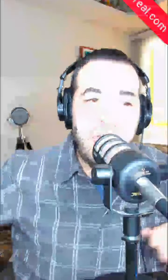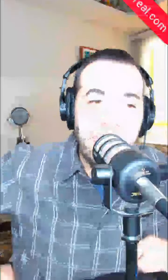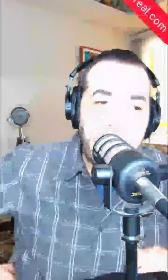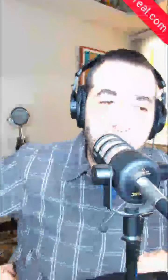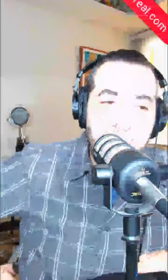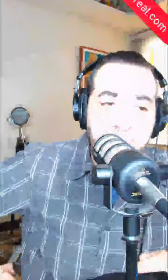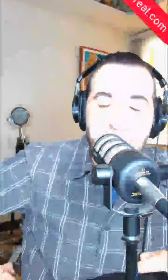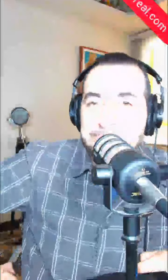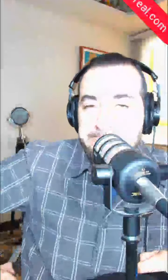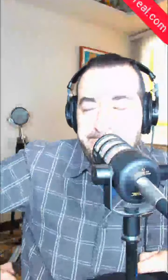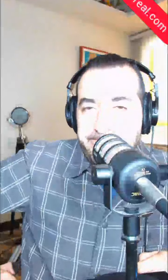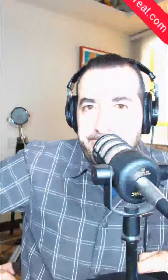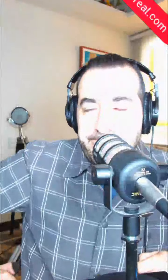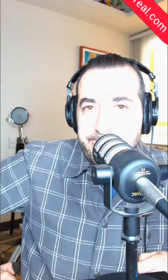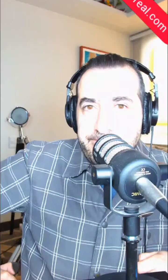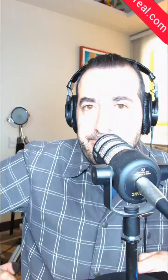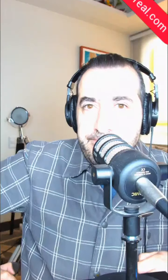Inundado de cabo a rabo.